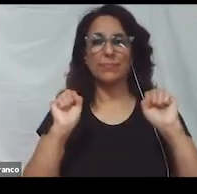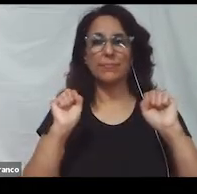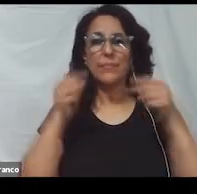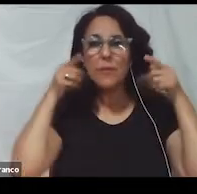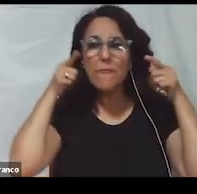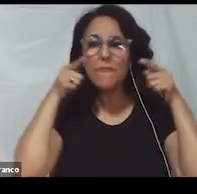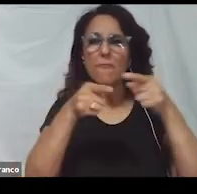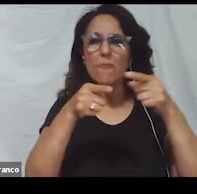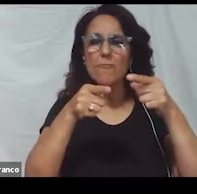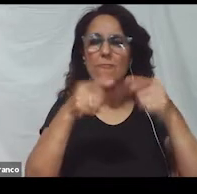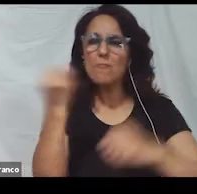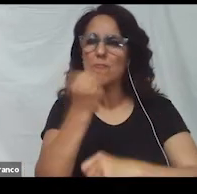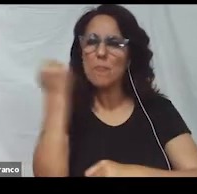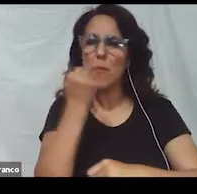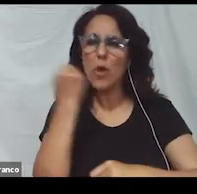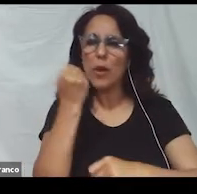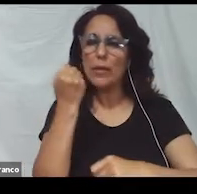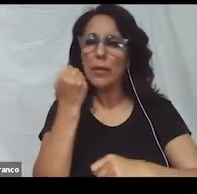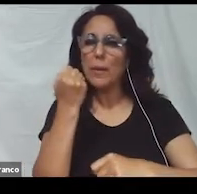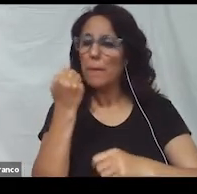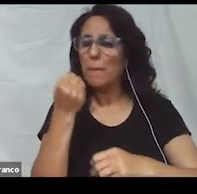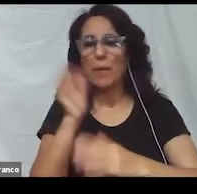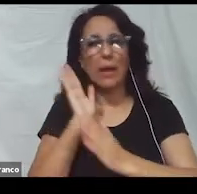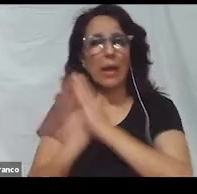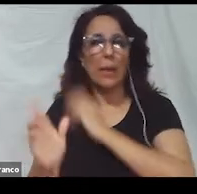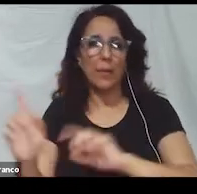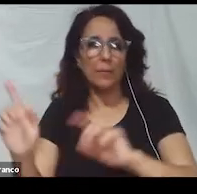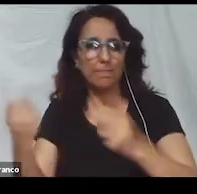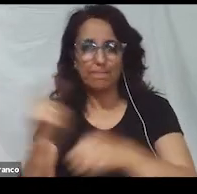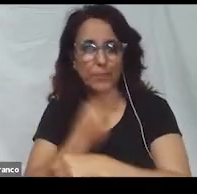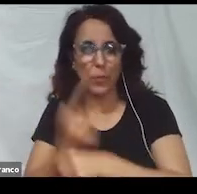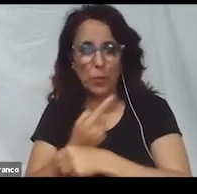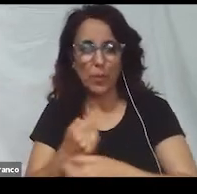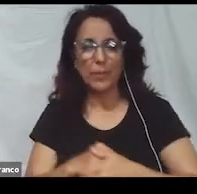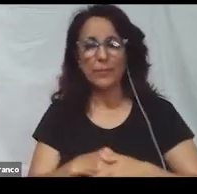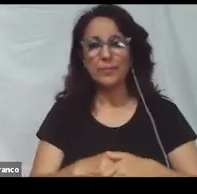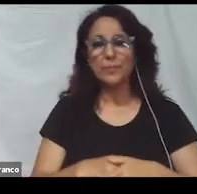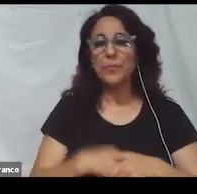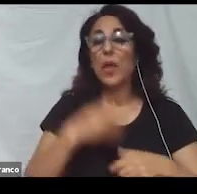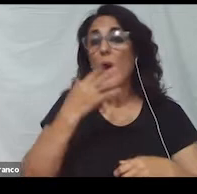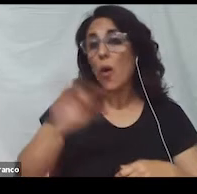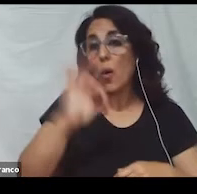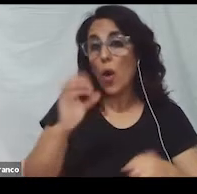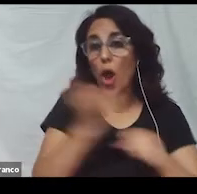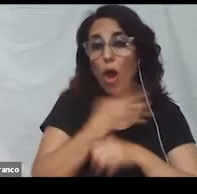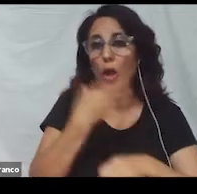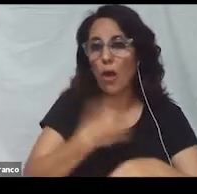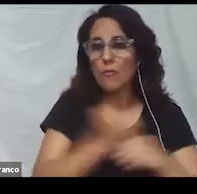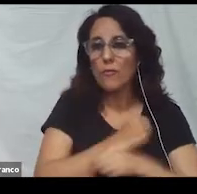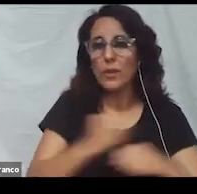foco para que el usuario no pueda salir casualmente de esa notificación hasta que no lo resuelva o confirme que la ha